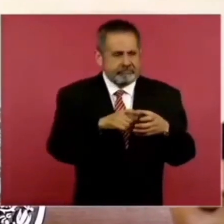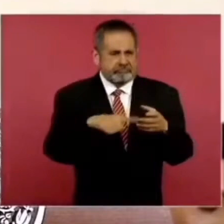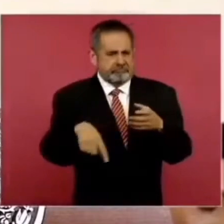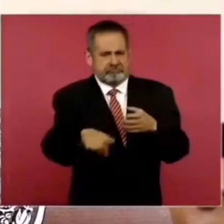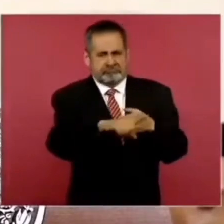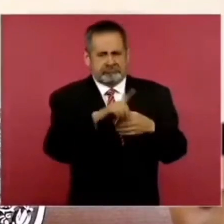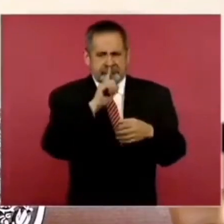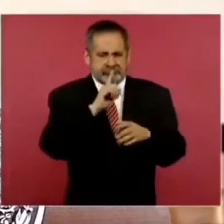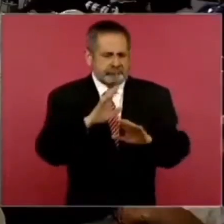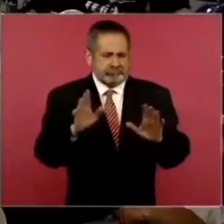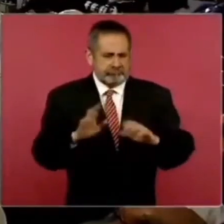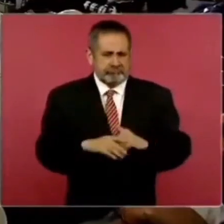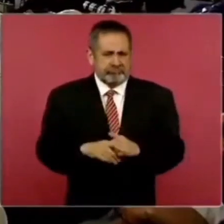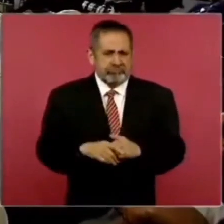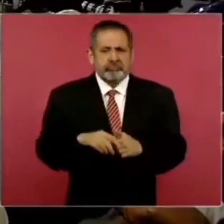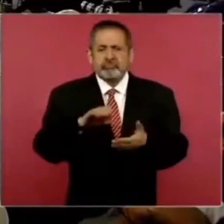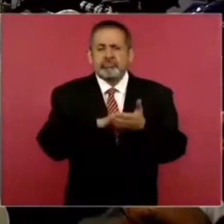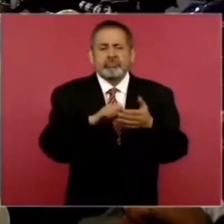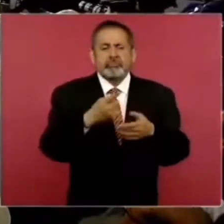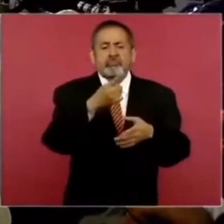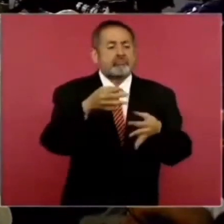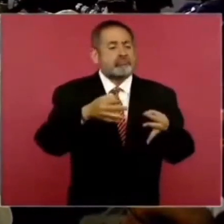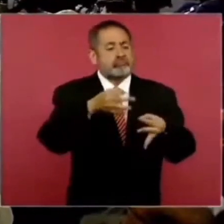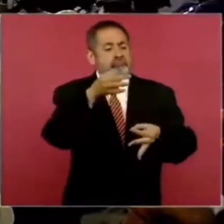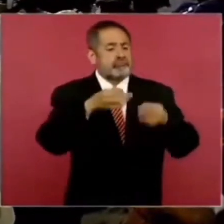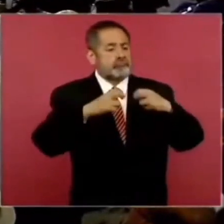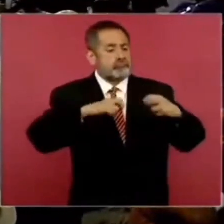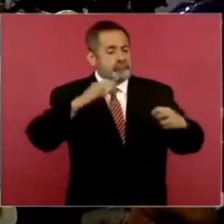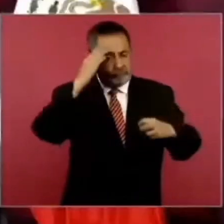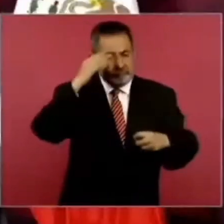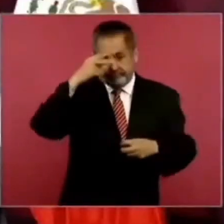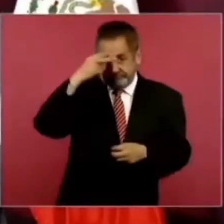que un ministro en México